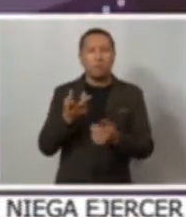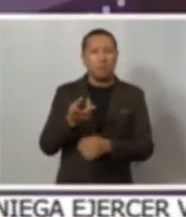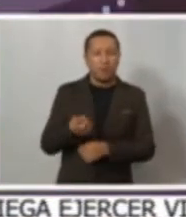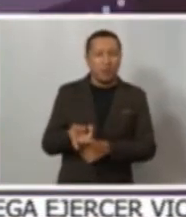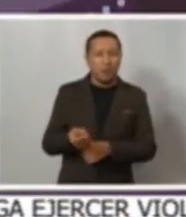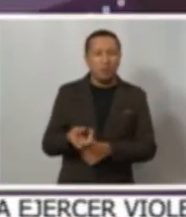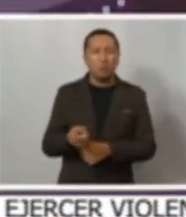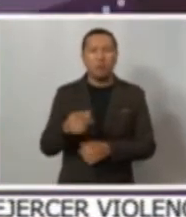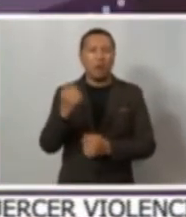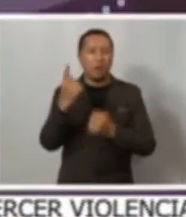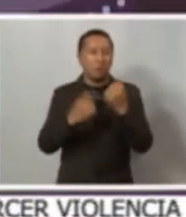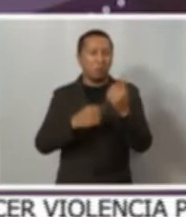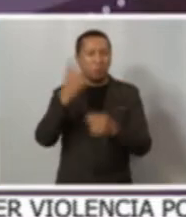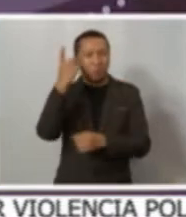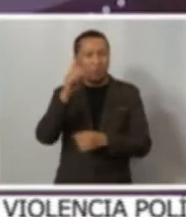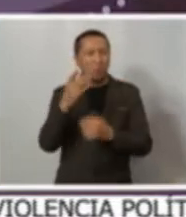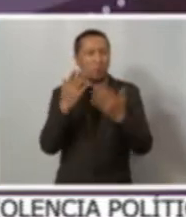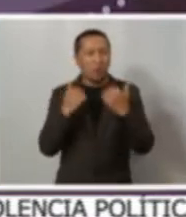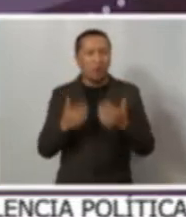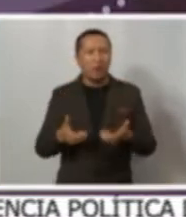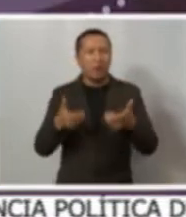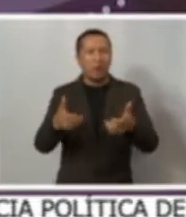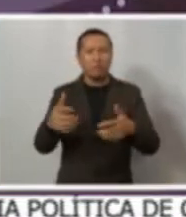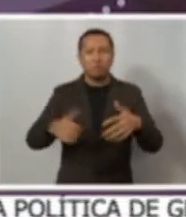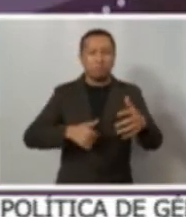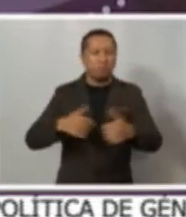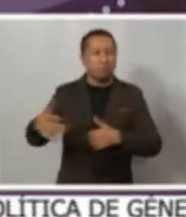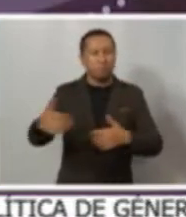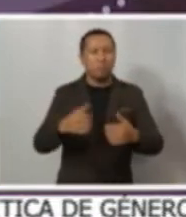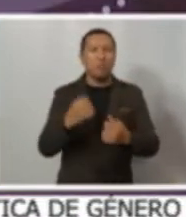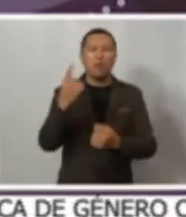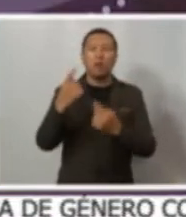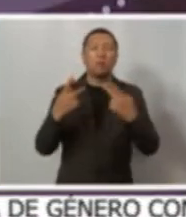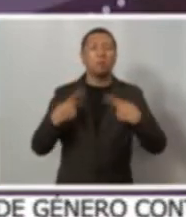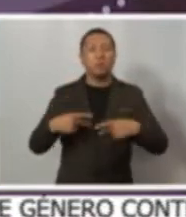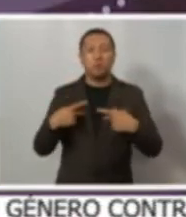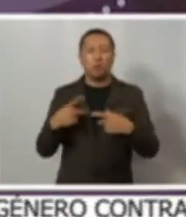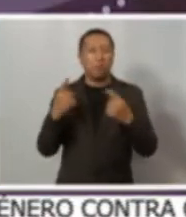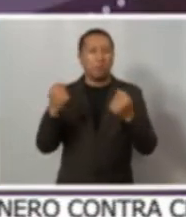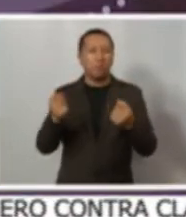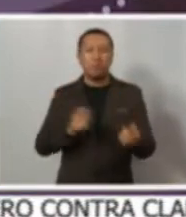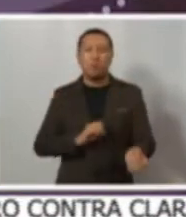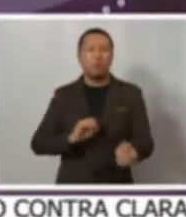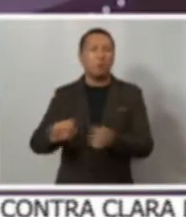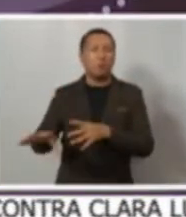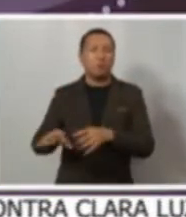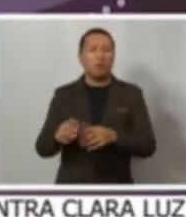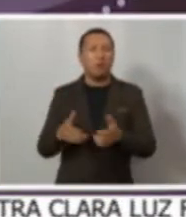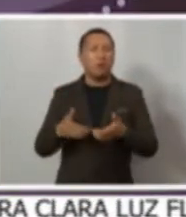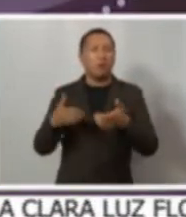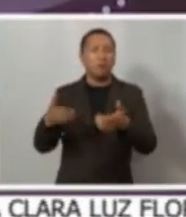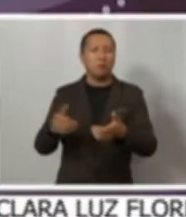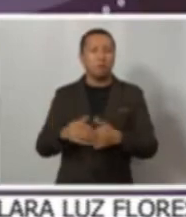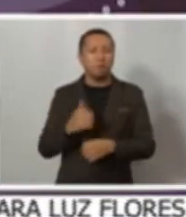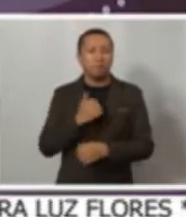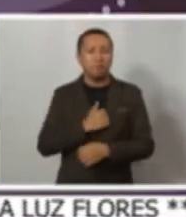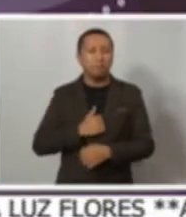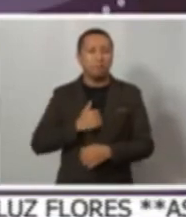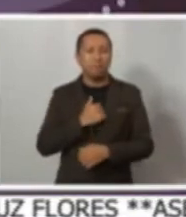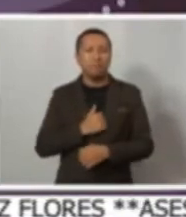no tienen dueño y que están en la calle, otros, pues así muy frescos, los dejan amarrados, como lo está viendo usted en su pantalla. Terrible,